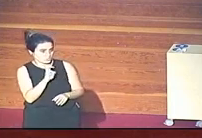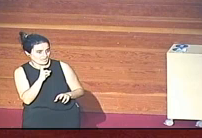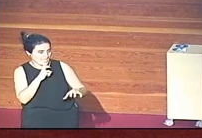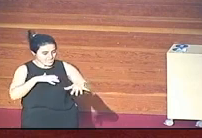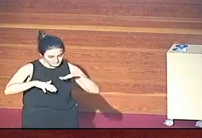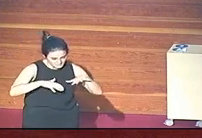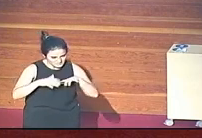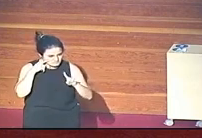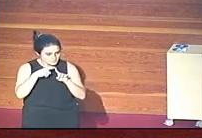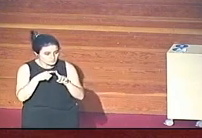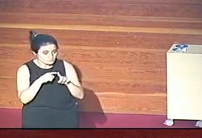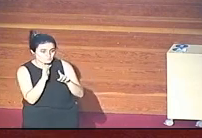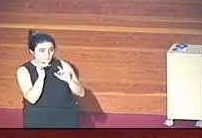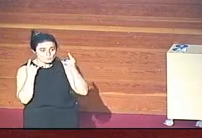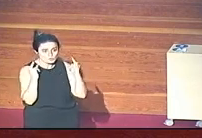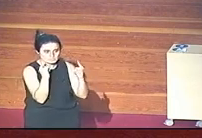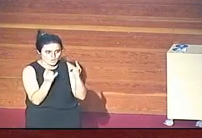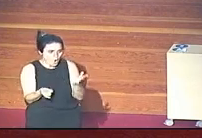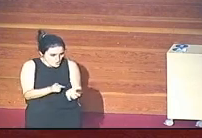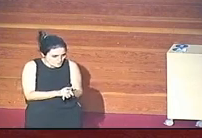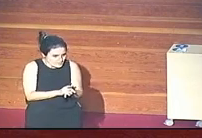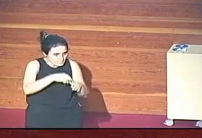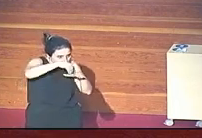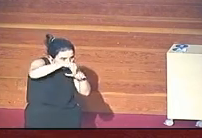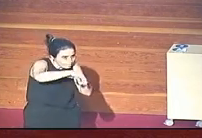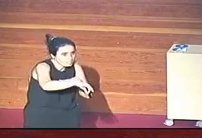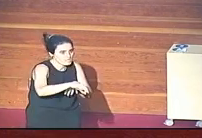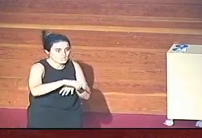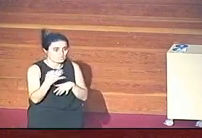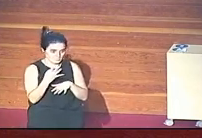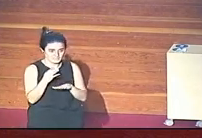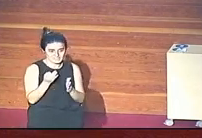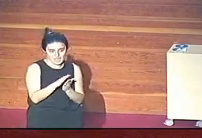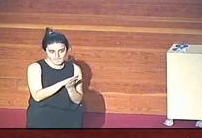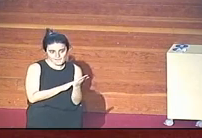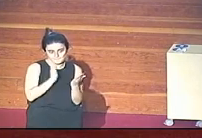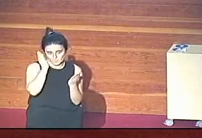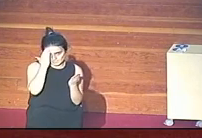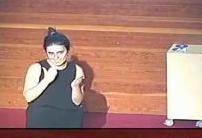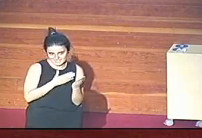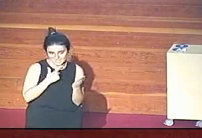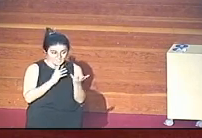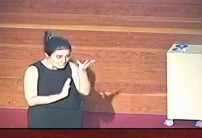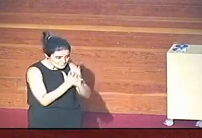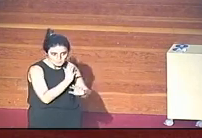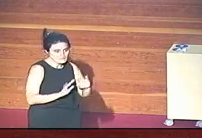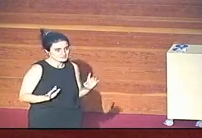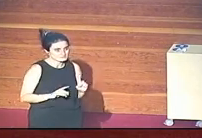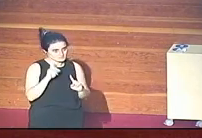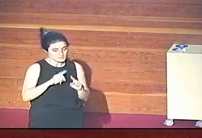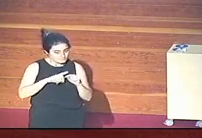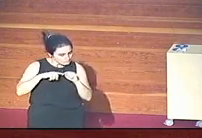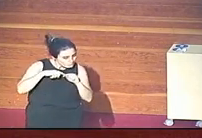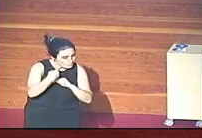para ayudar a regenerar esos bosques pues son noticias que deberían ser portada no solamente el incendio en sí sino otras